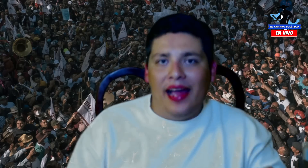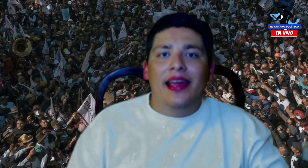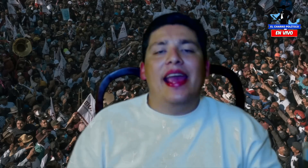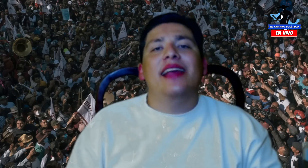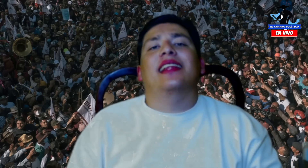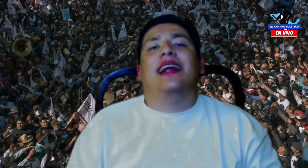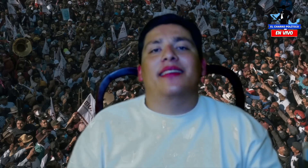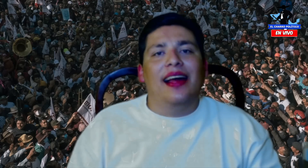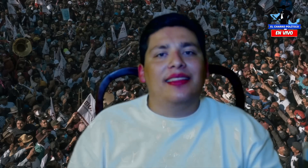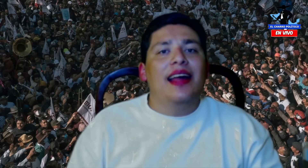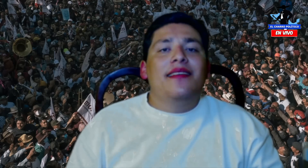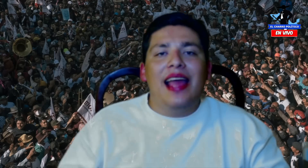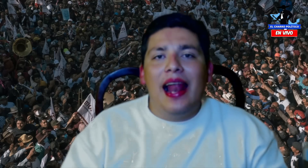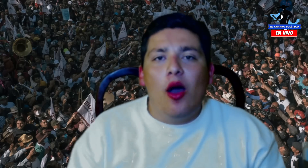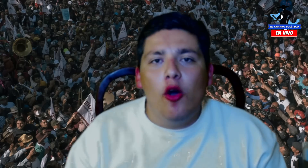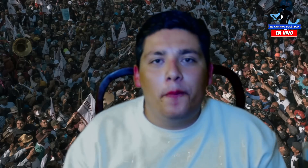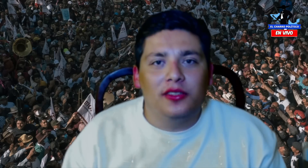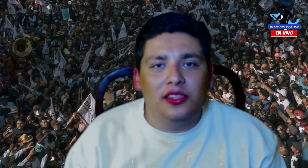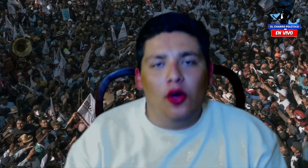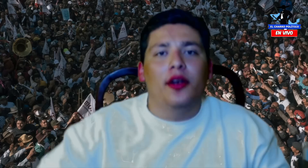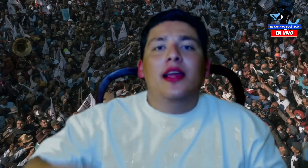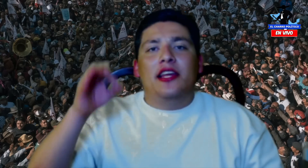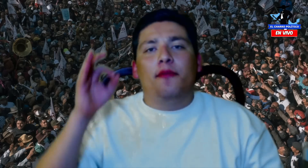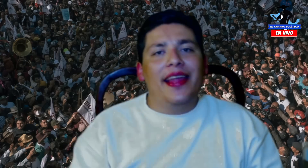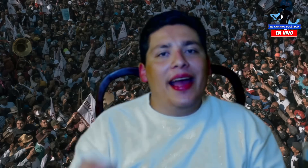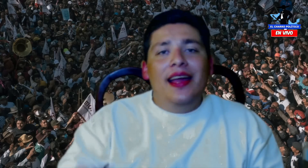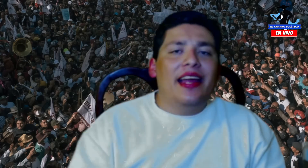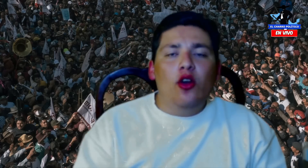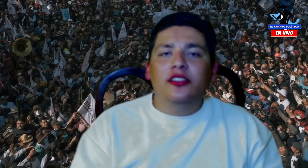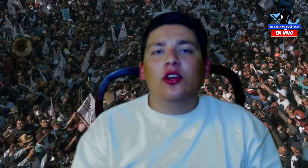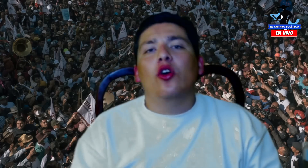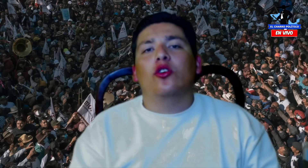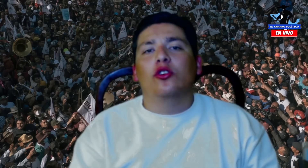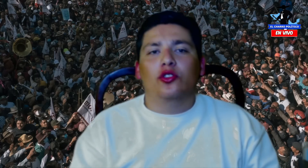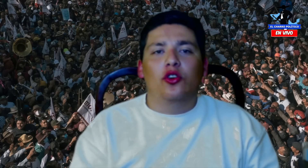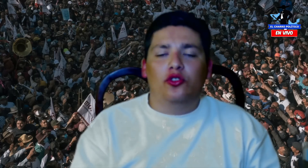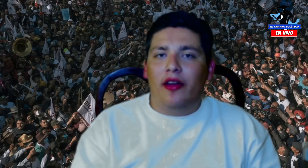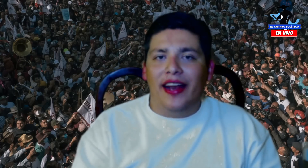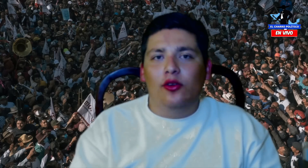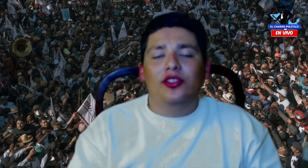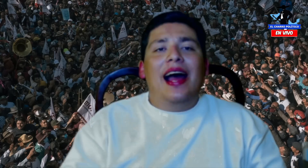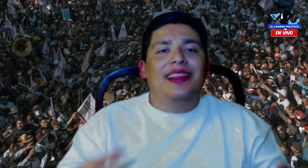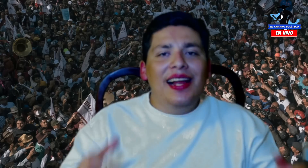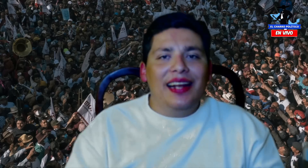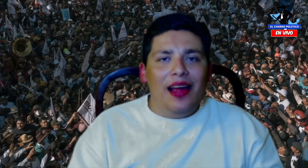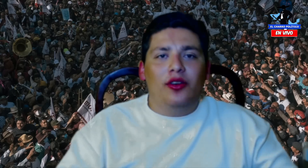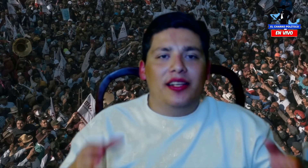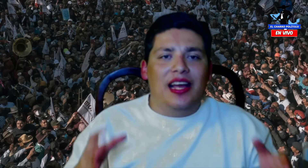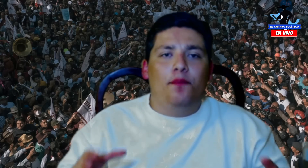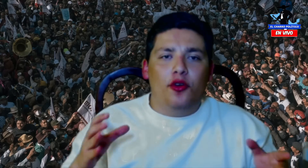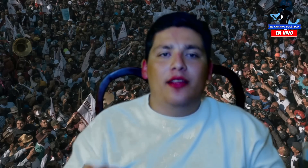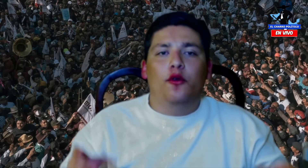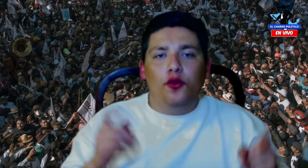que ya es la candidata de la oposición. Y vaya que nos dejó con los ojos cuadrados, a tal grado